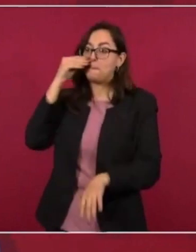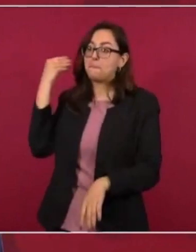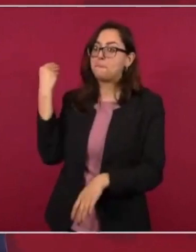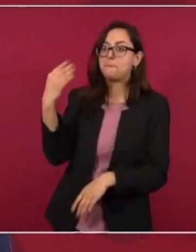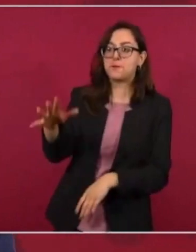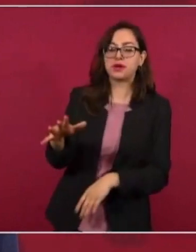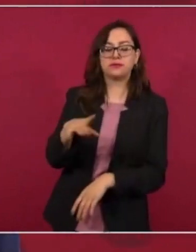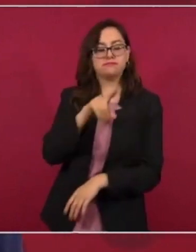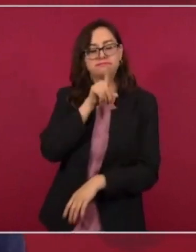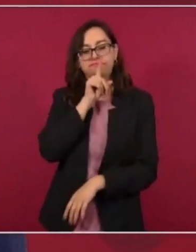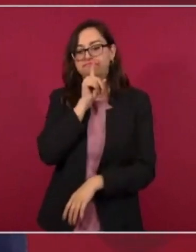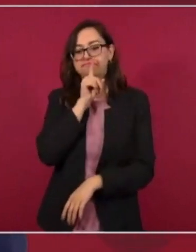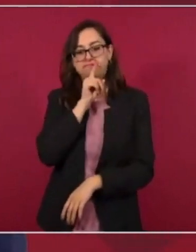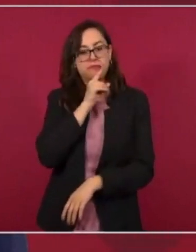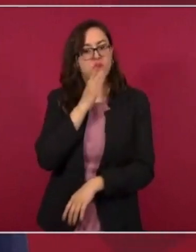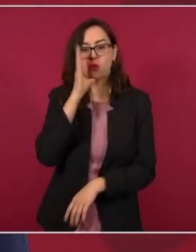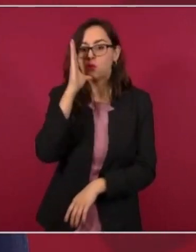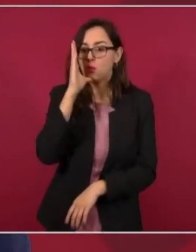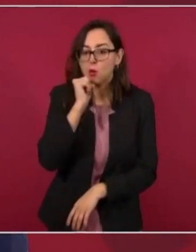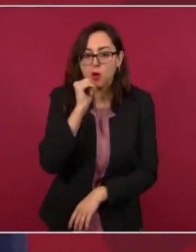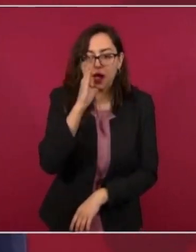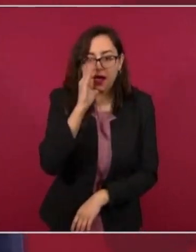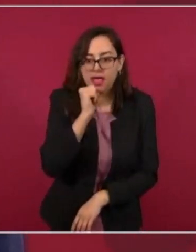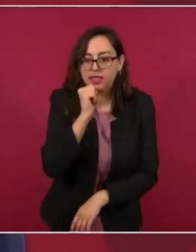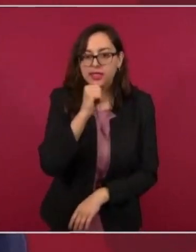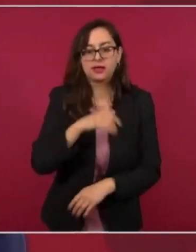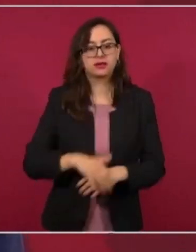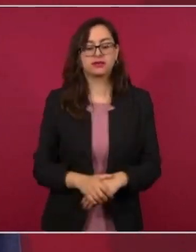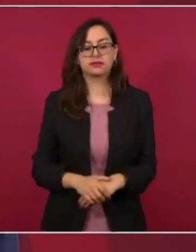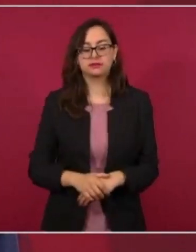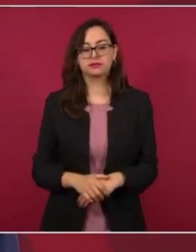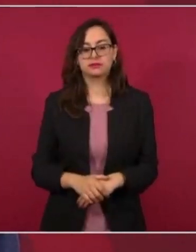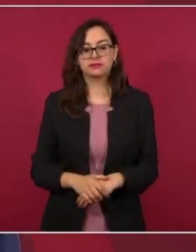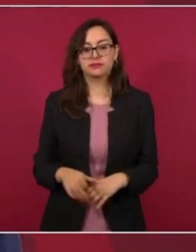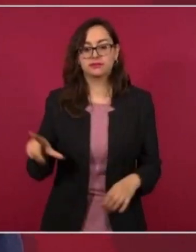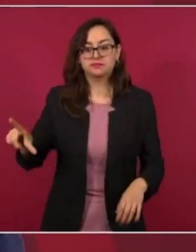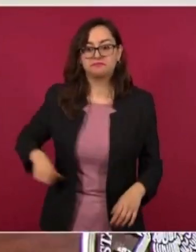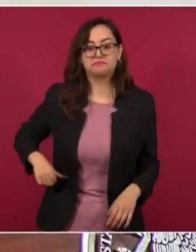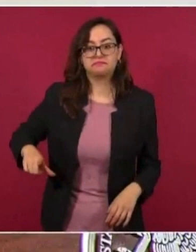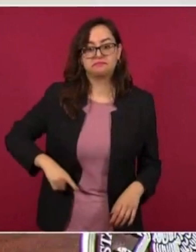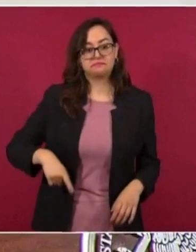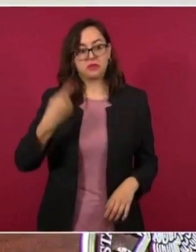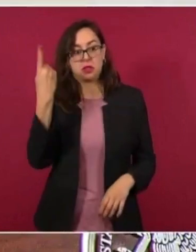No se puede fabricar delitos, no por consigna.